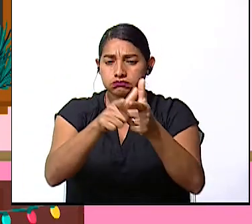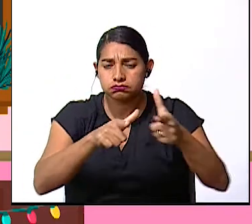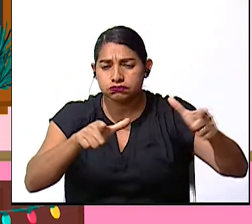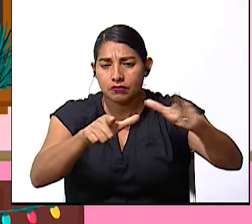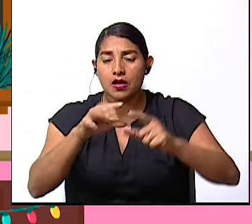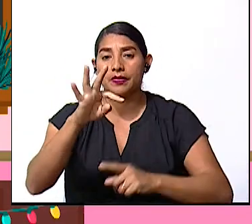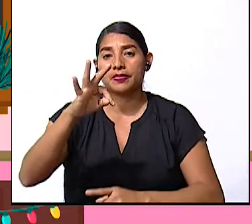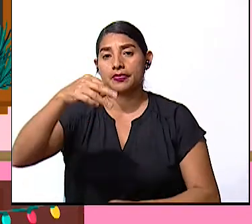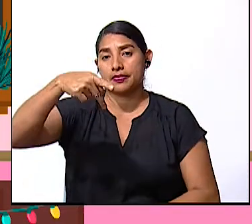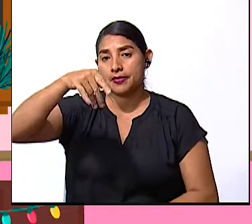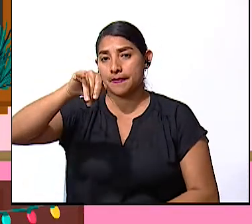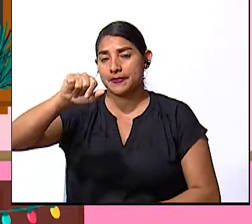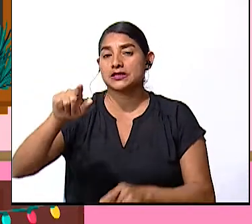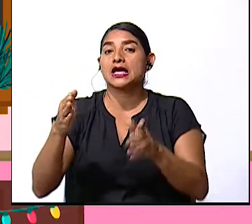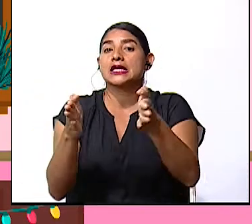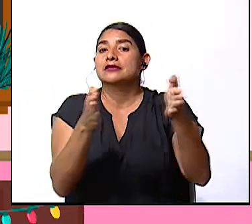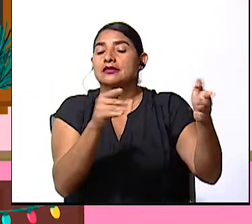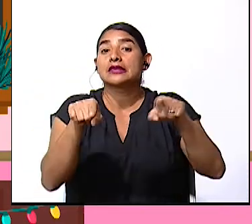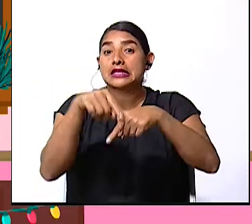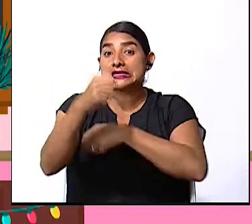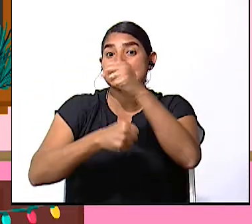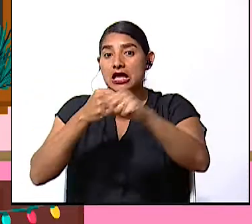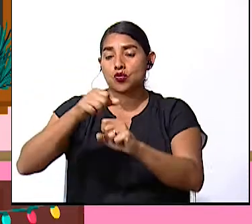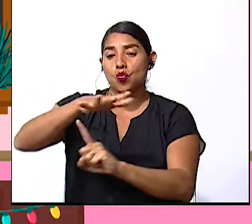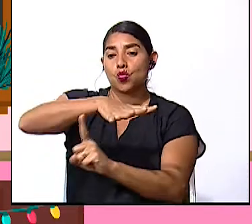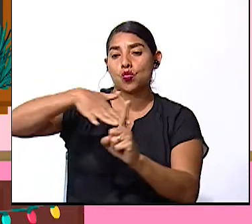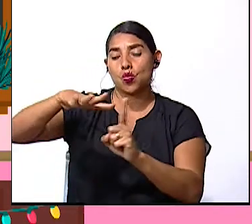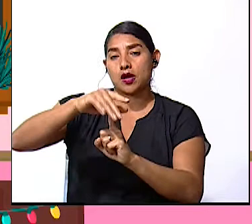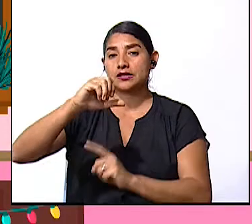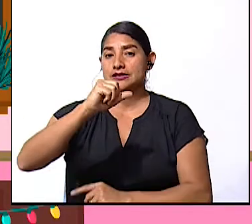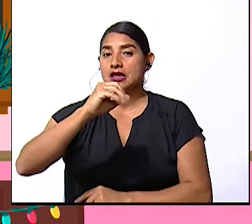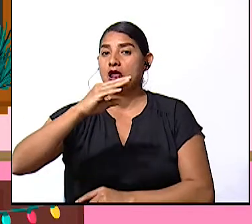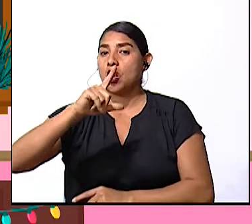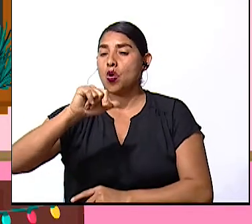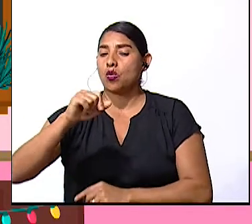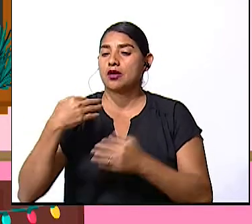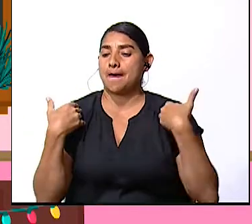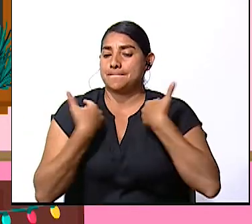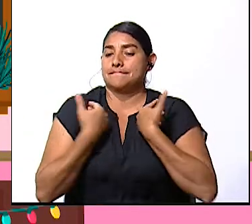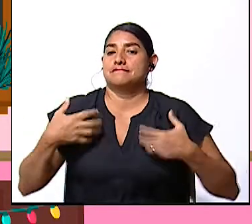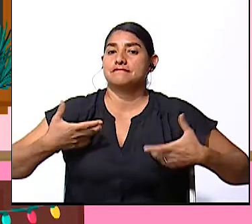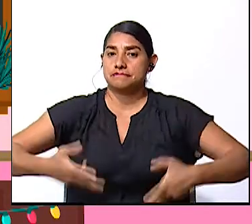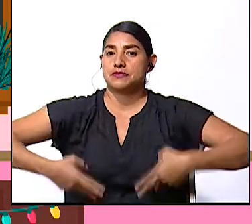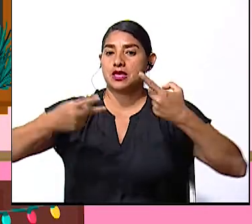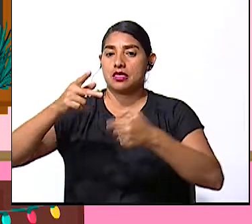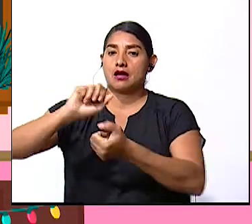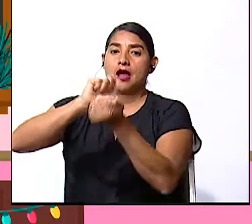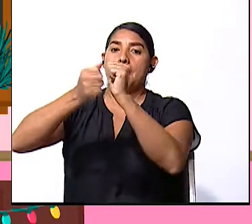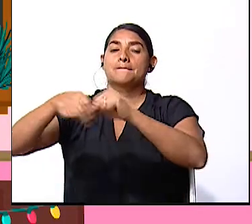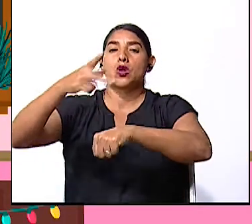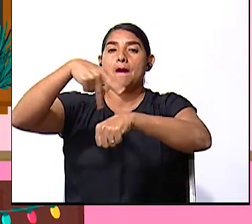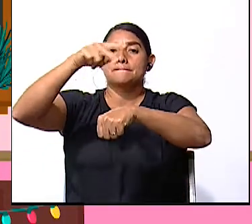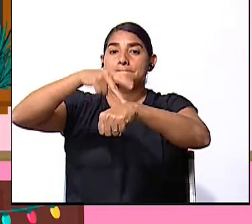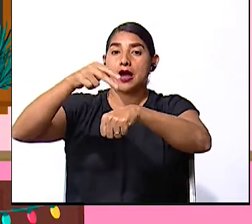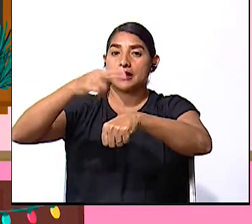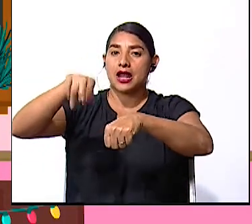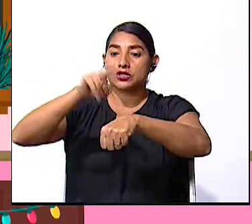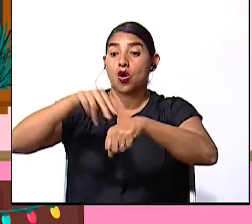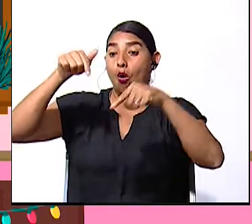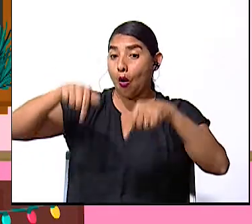conservación Tempisque y este año la isla San Lucas pasó de ser refugio de vida silvestre a parque nacional. Por esa razón,